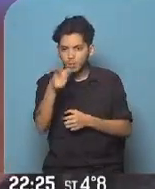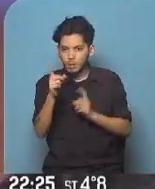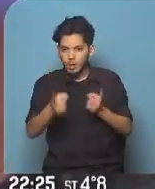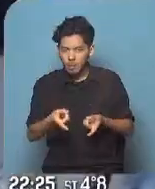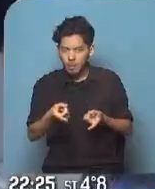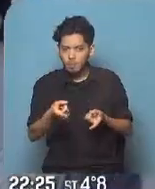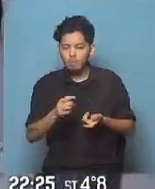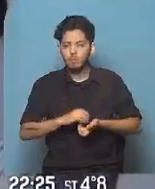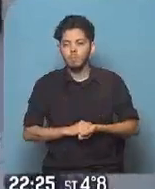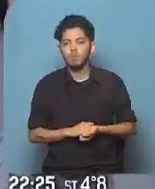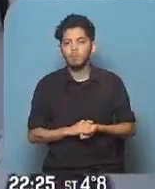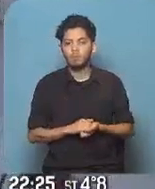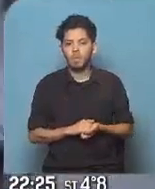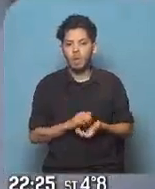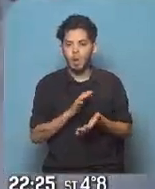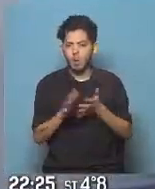contamos.